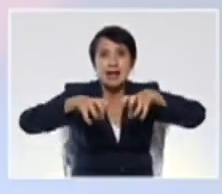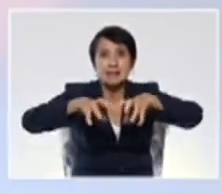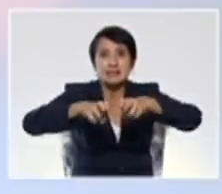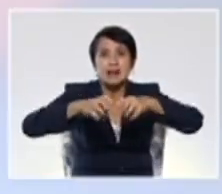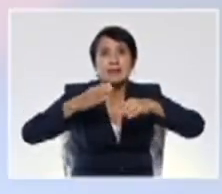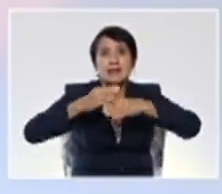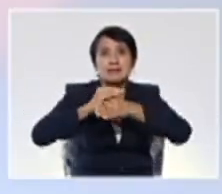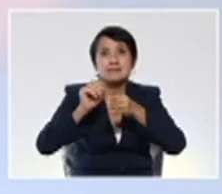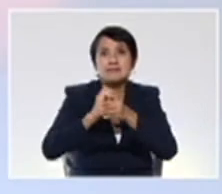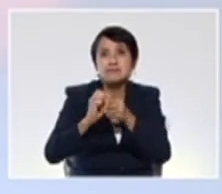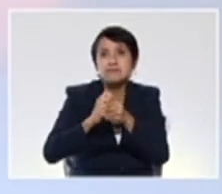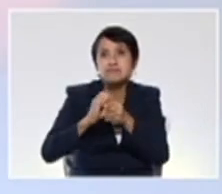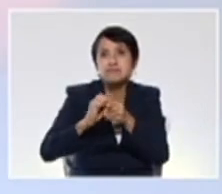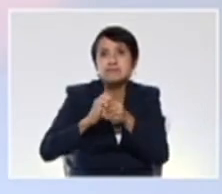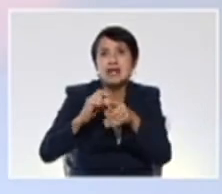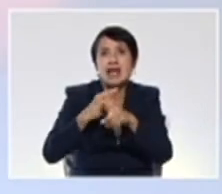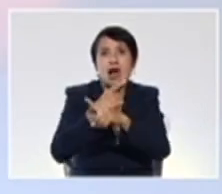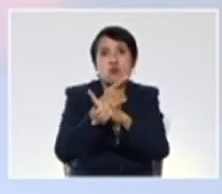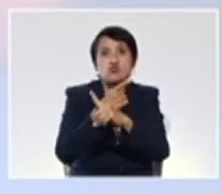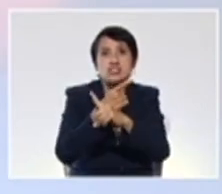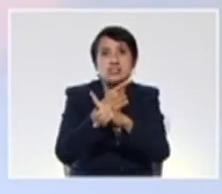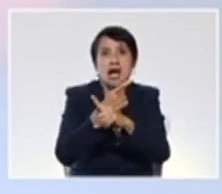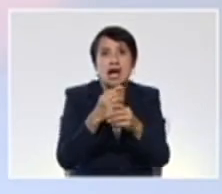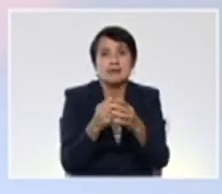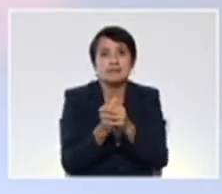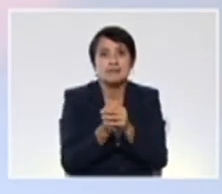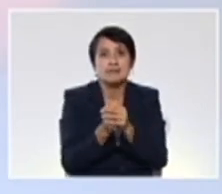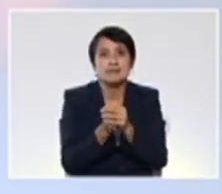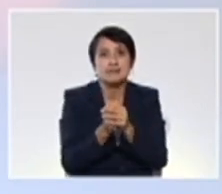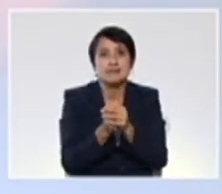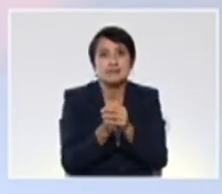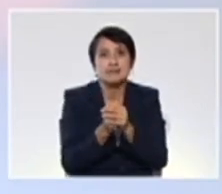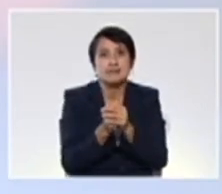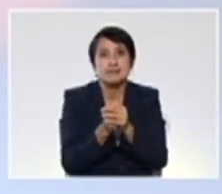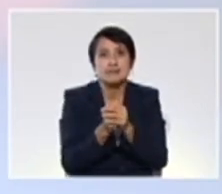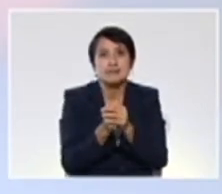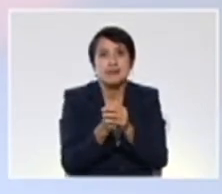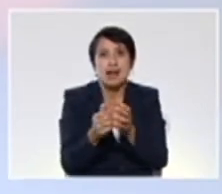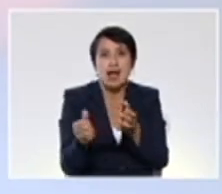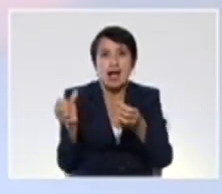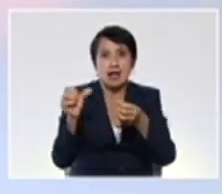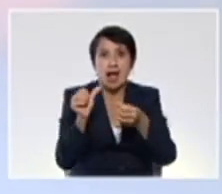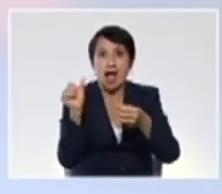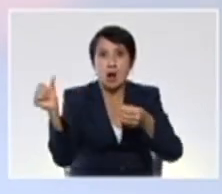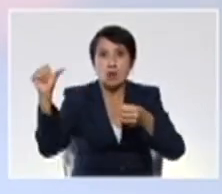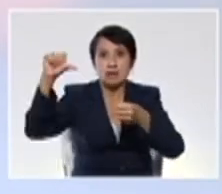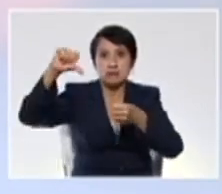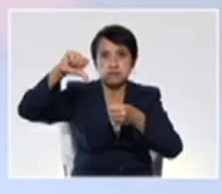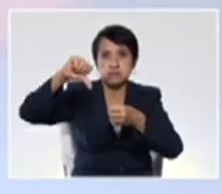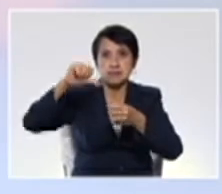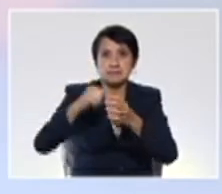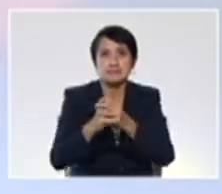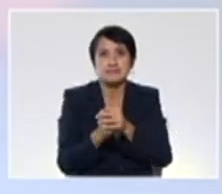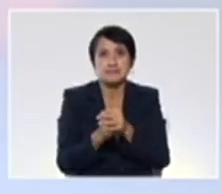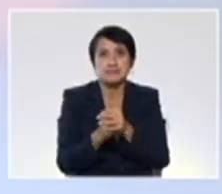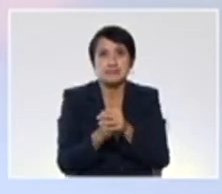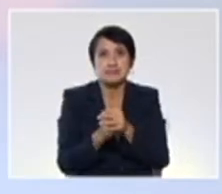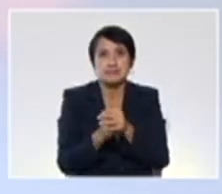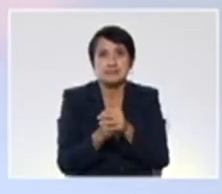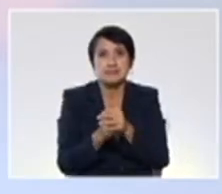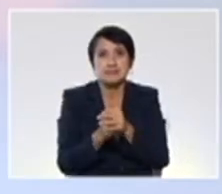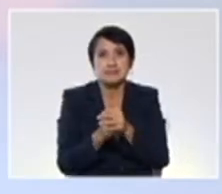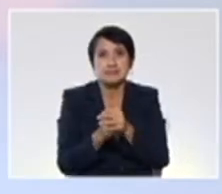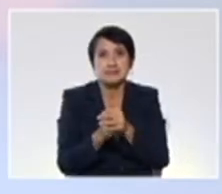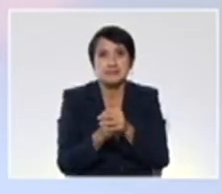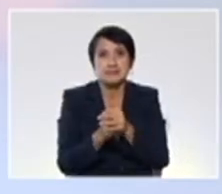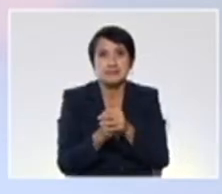las cuchillas. Voy a repetir entonces el proceso, pero esta vez con agua para que noten la diferencia en la pastosidad del